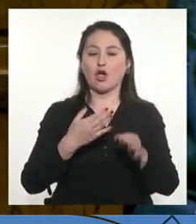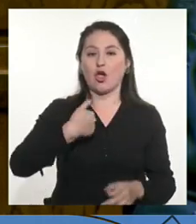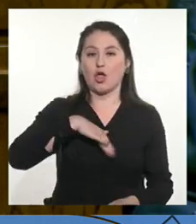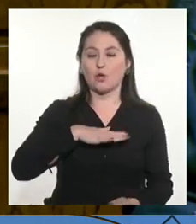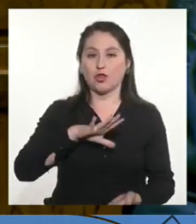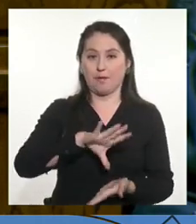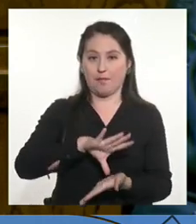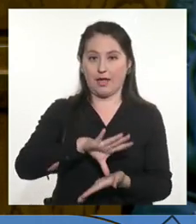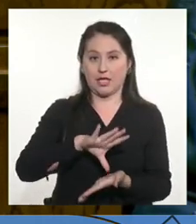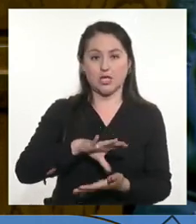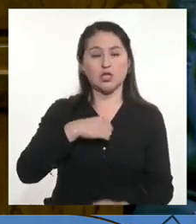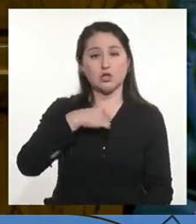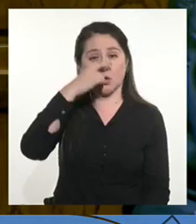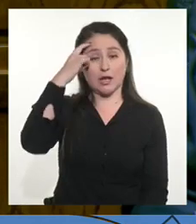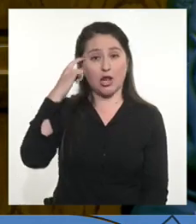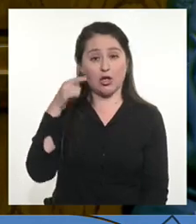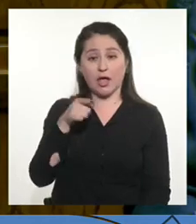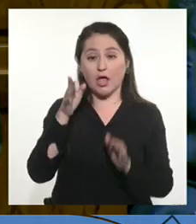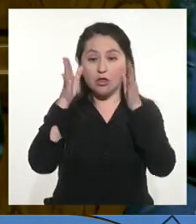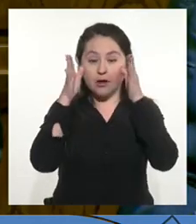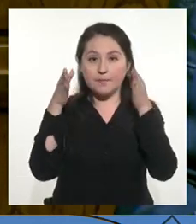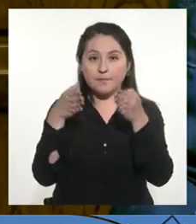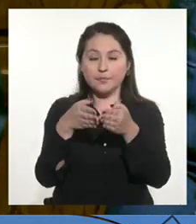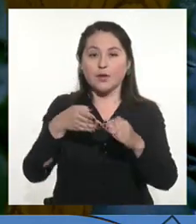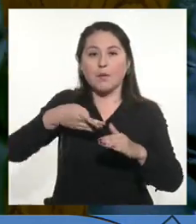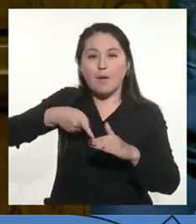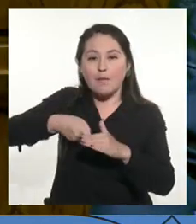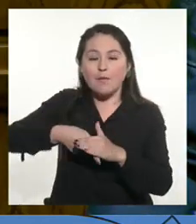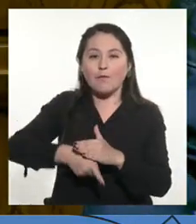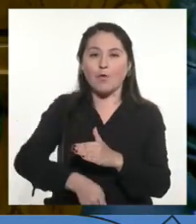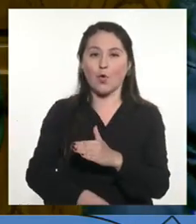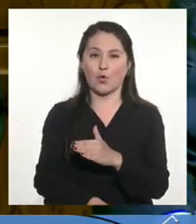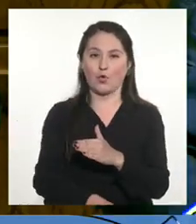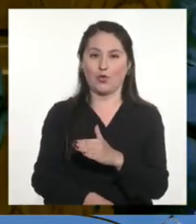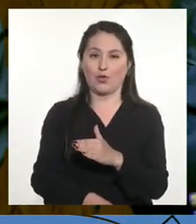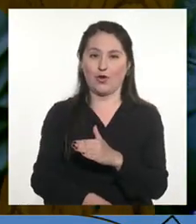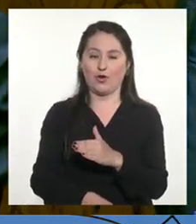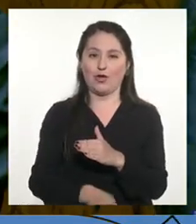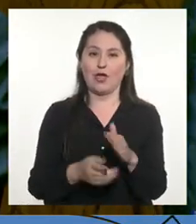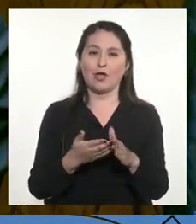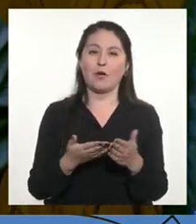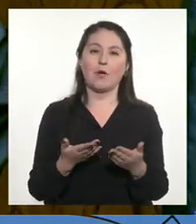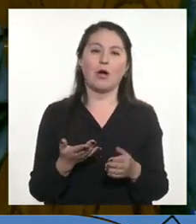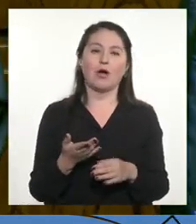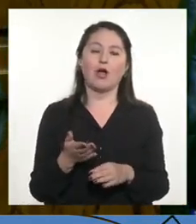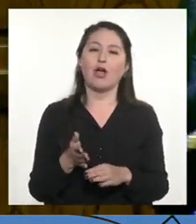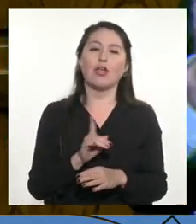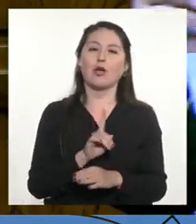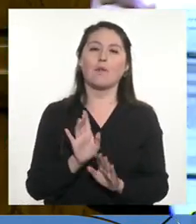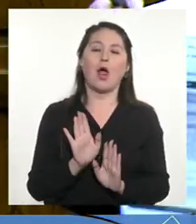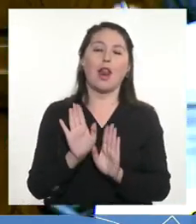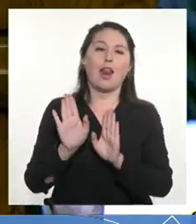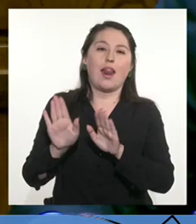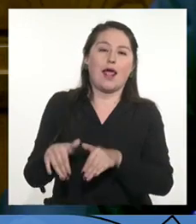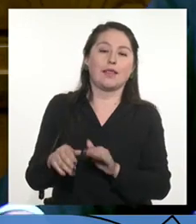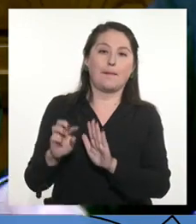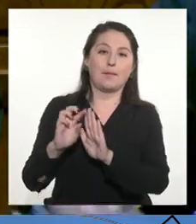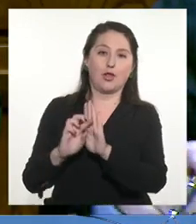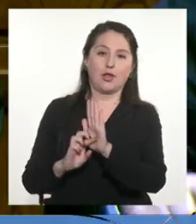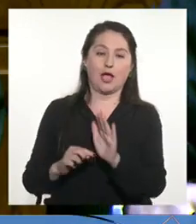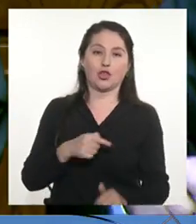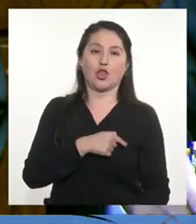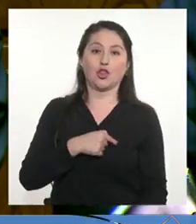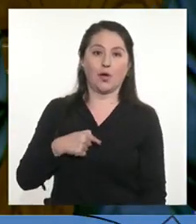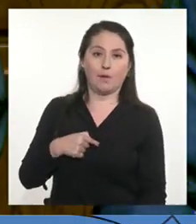parece que esto apunta en un sentido mucho más profundo de la de la lata que podría sugerir el nombre del proyecto porque esto al final